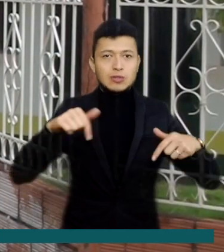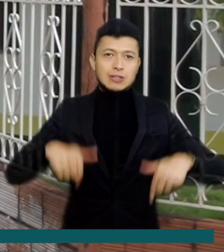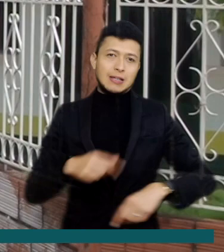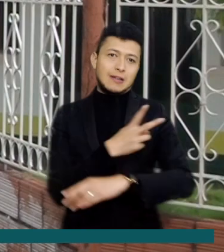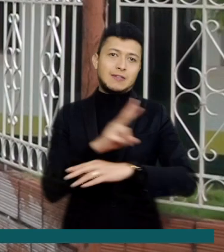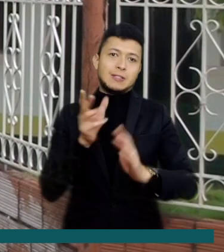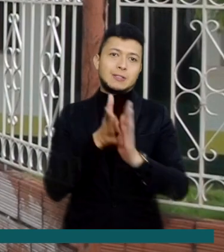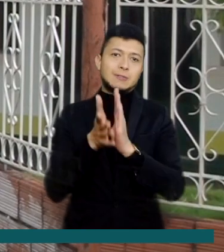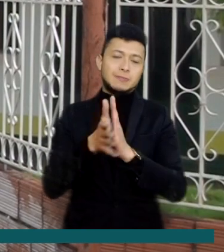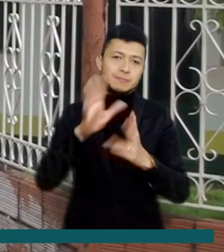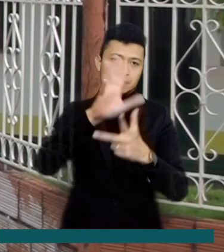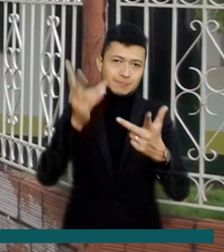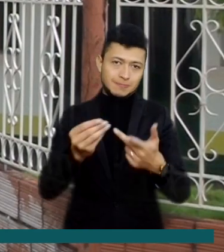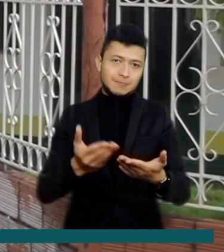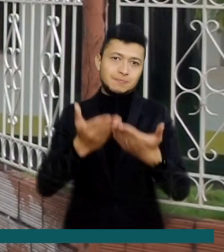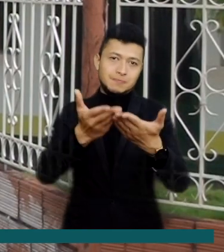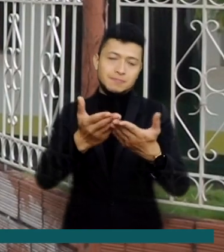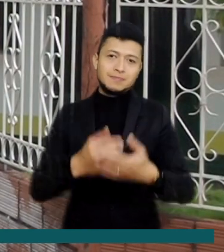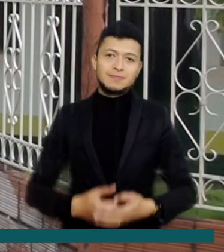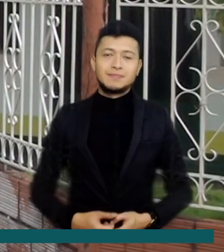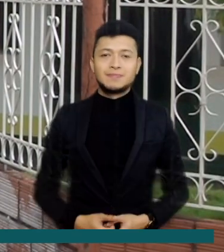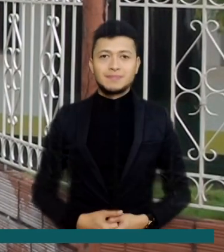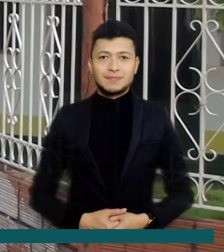Bichada, informó Caterin Vargas para Enlace 13.